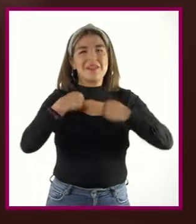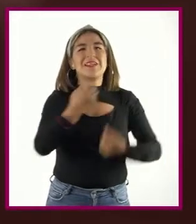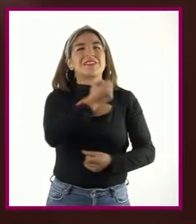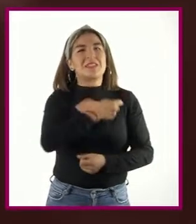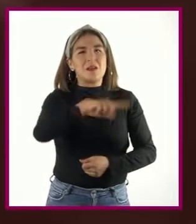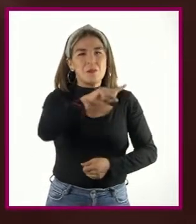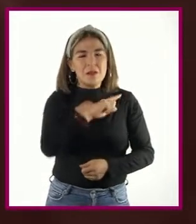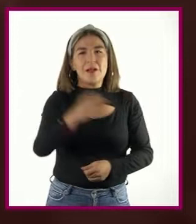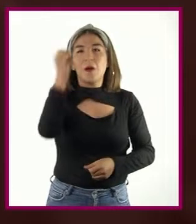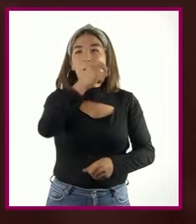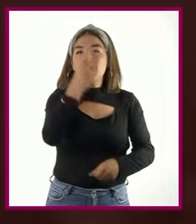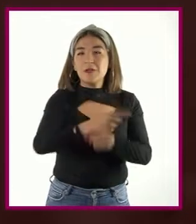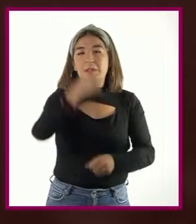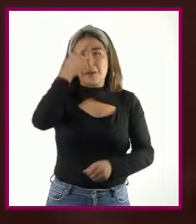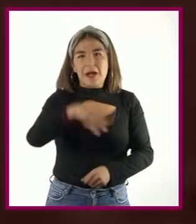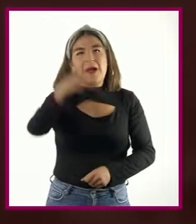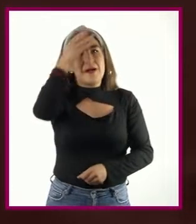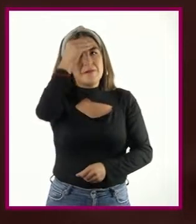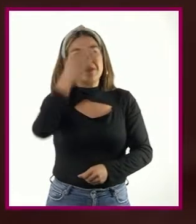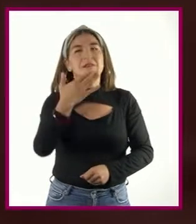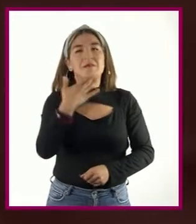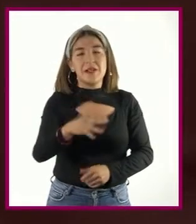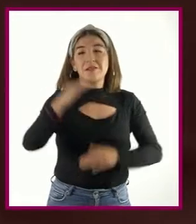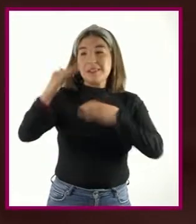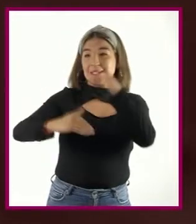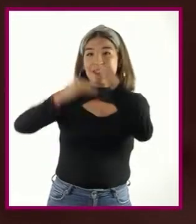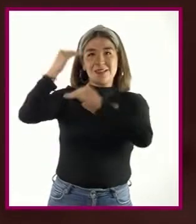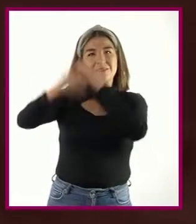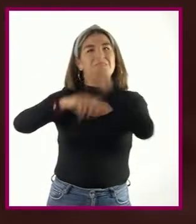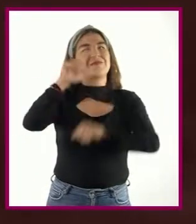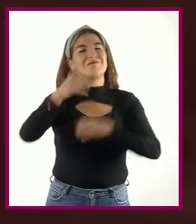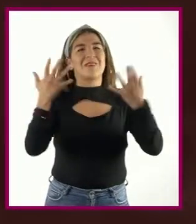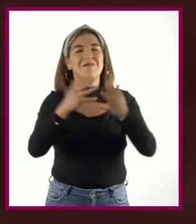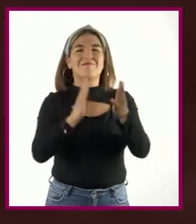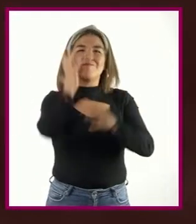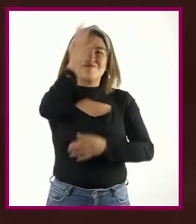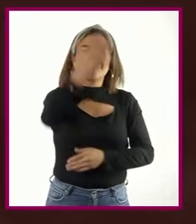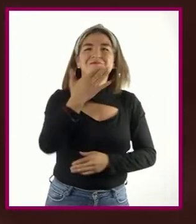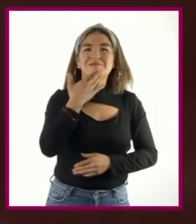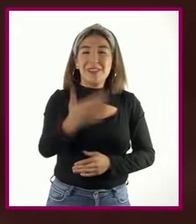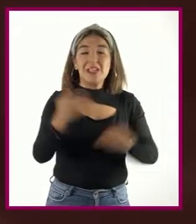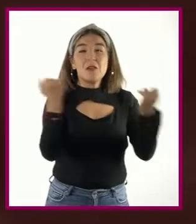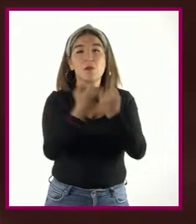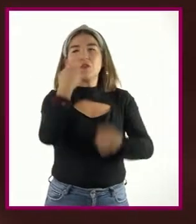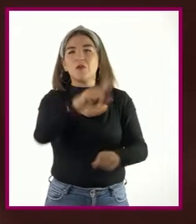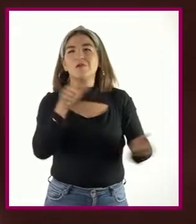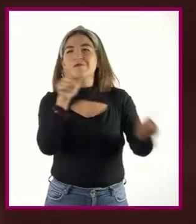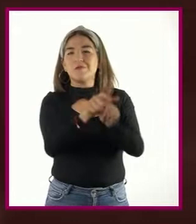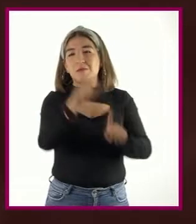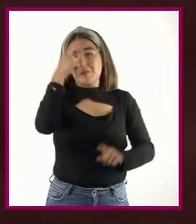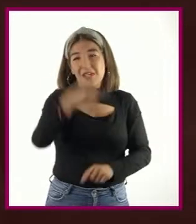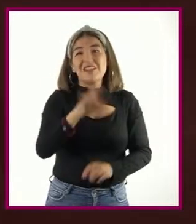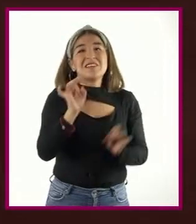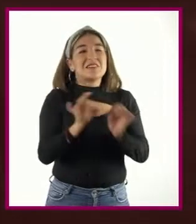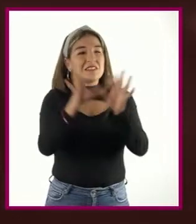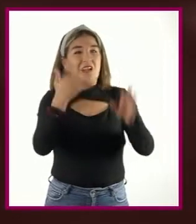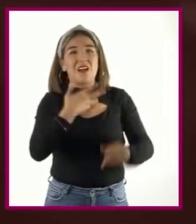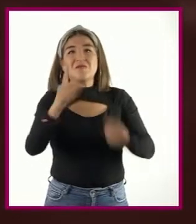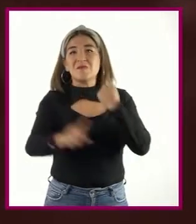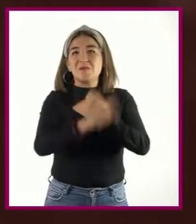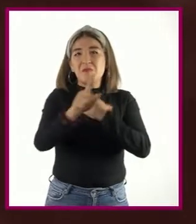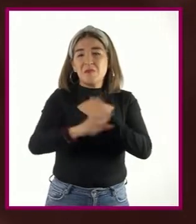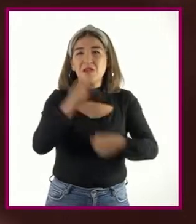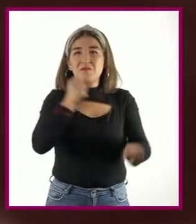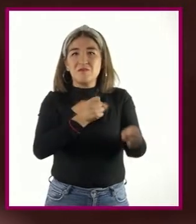saludable, oportunidades para aprender, crecer y desarrollarse, así como la protección ante cualquier forma de